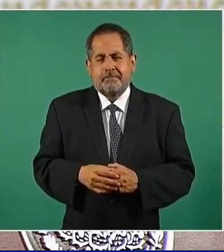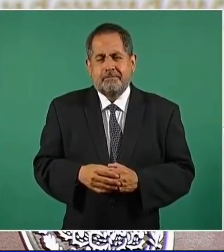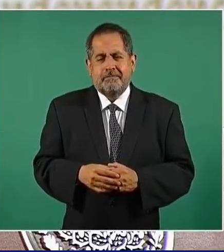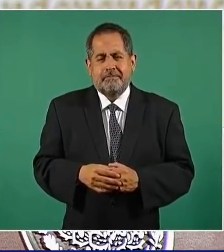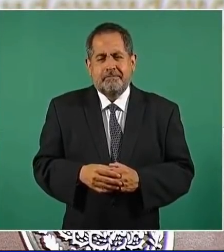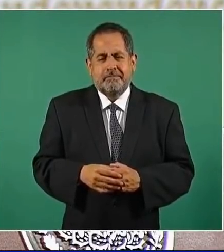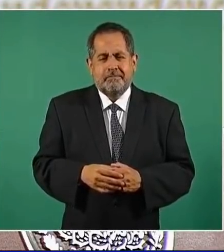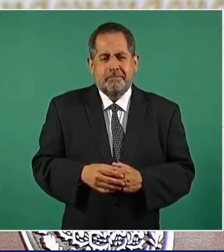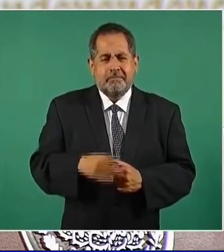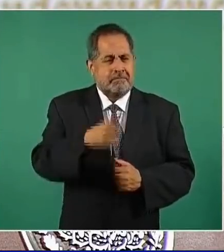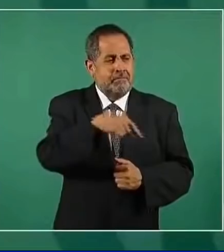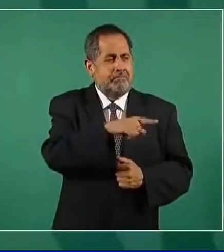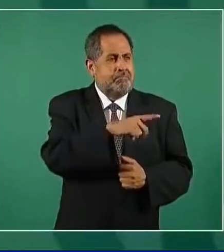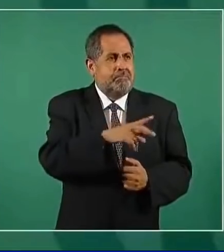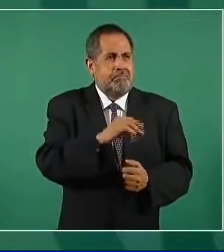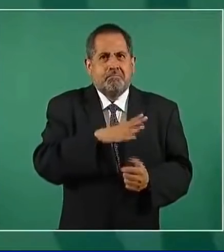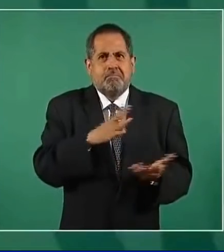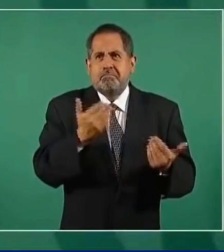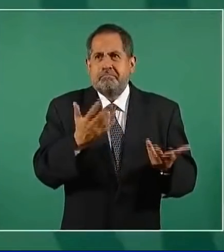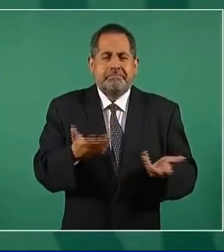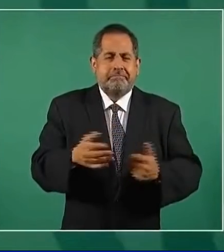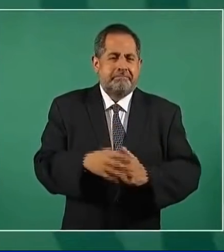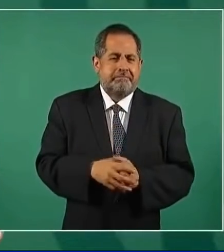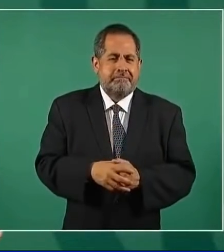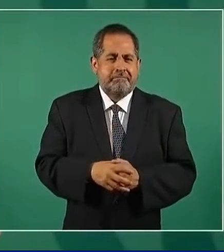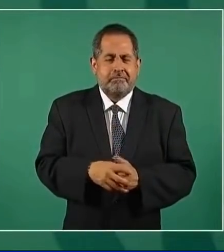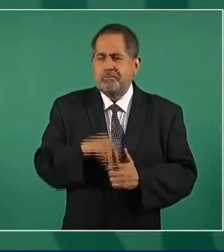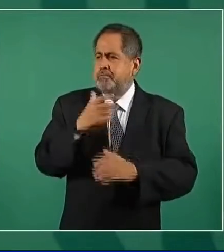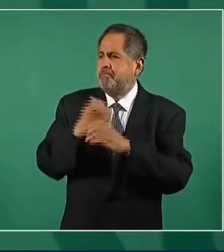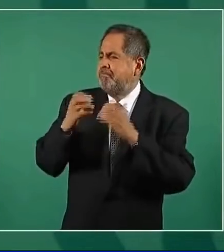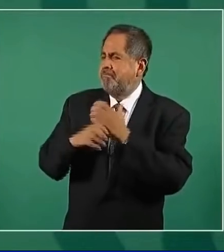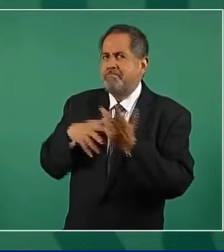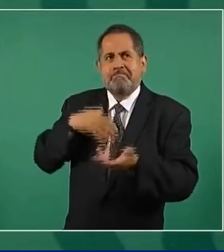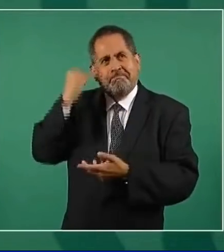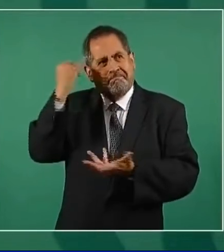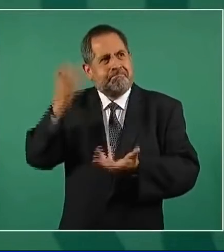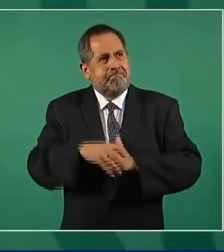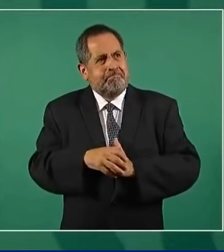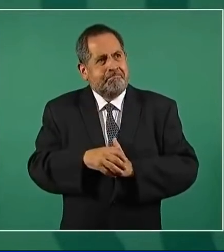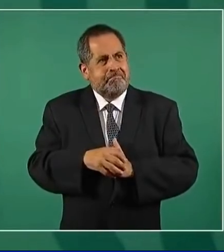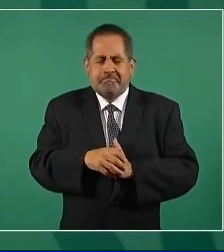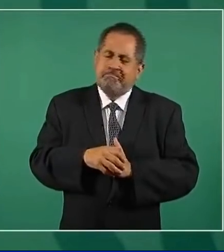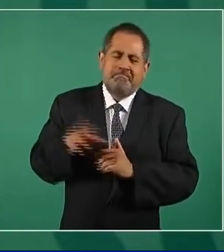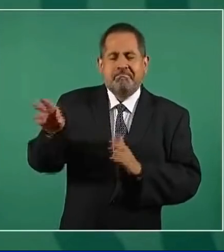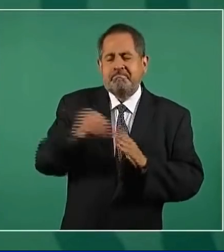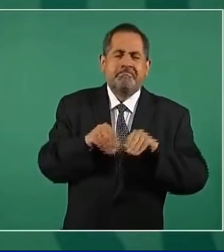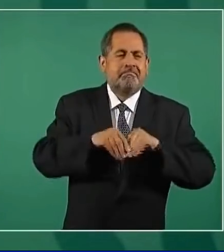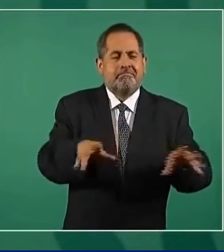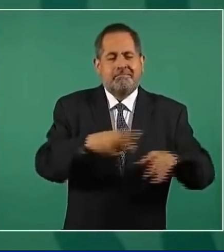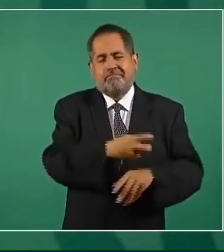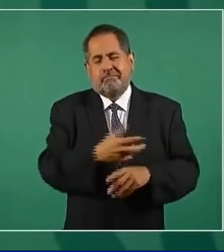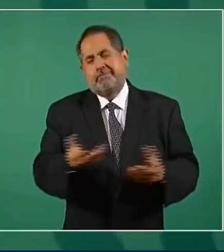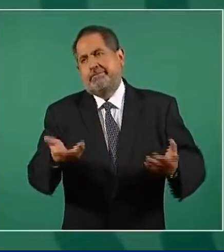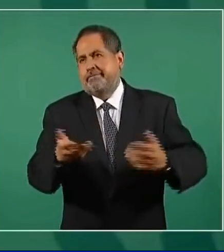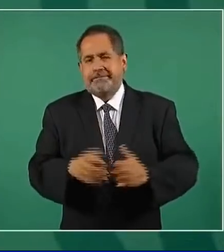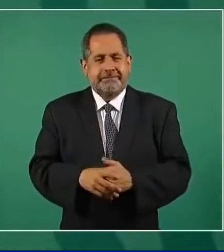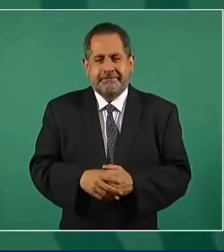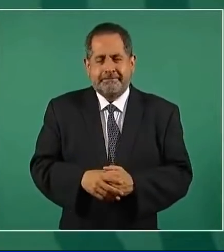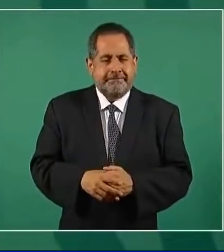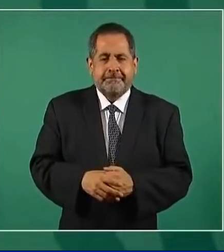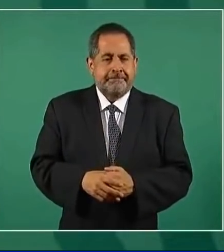no tenía otra cosa pero es